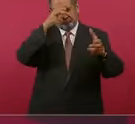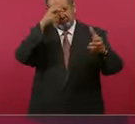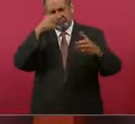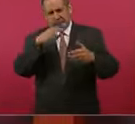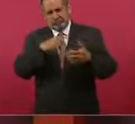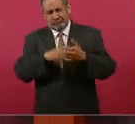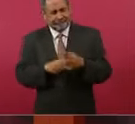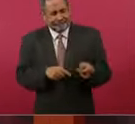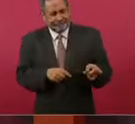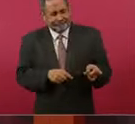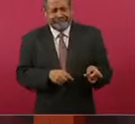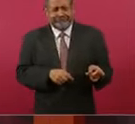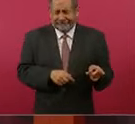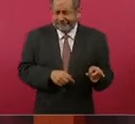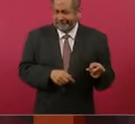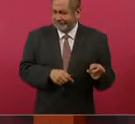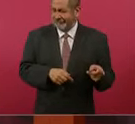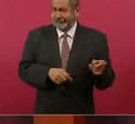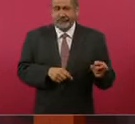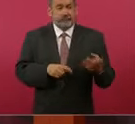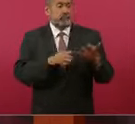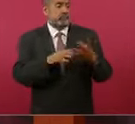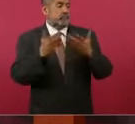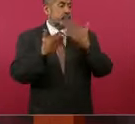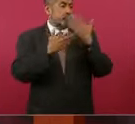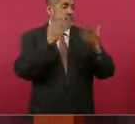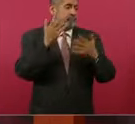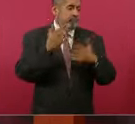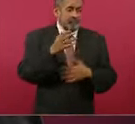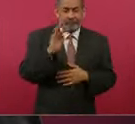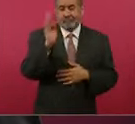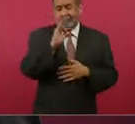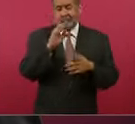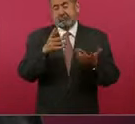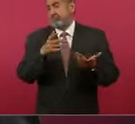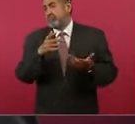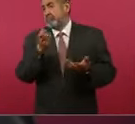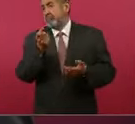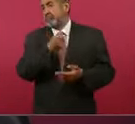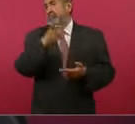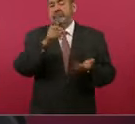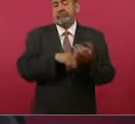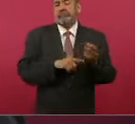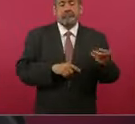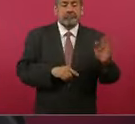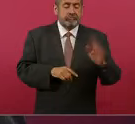mayores niveles académicos y pueden ser hasta